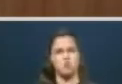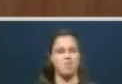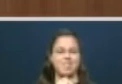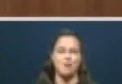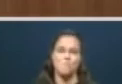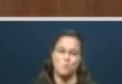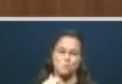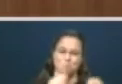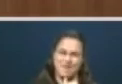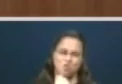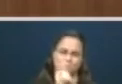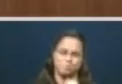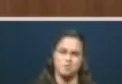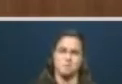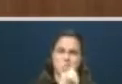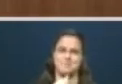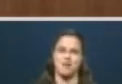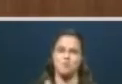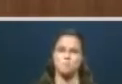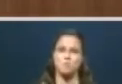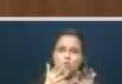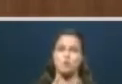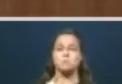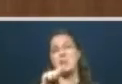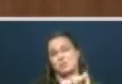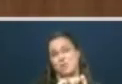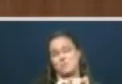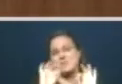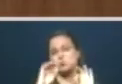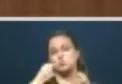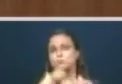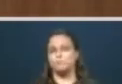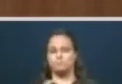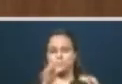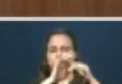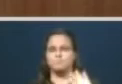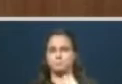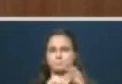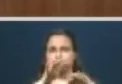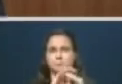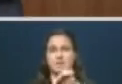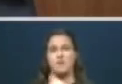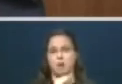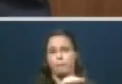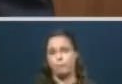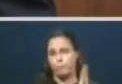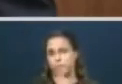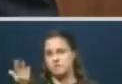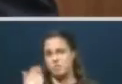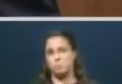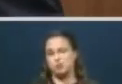pequeños municipios a través de la promoción de su asociación voluntaria evitando su vaciamiento funcional y político tercero